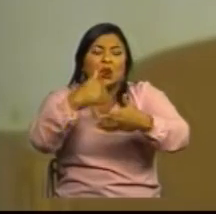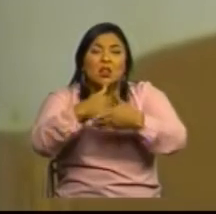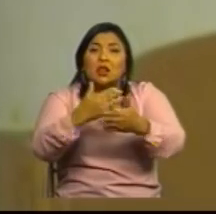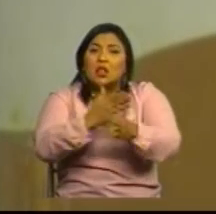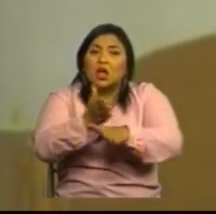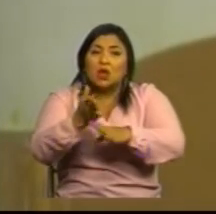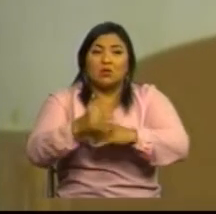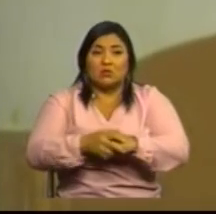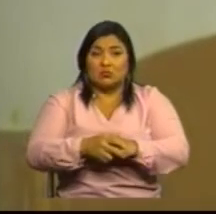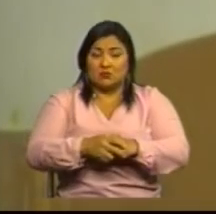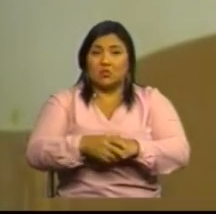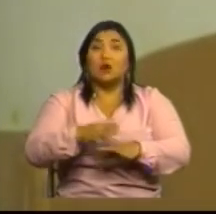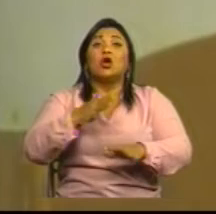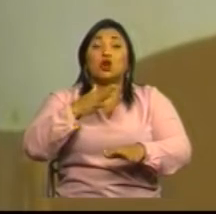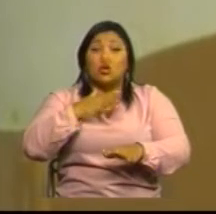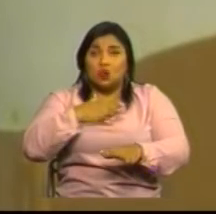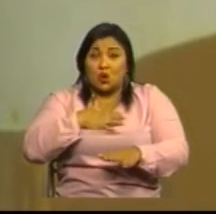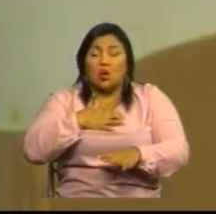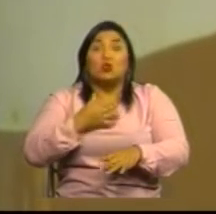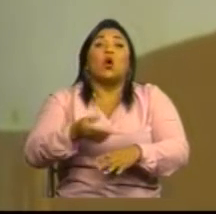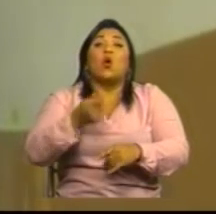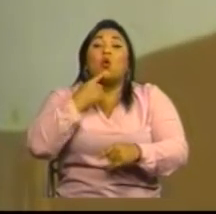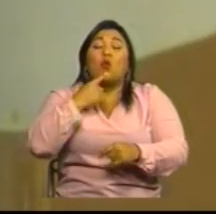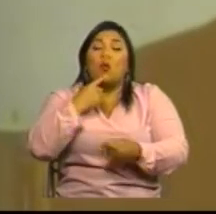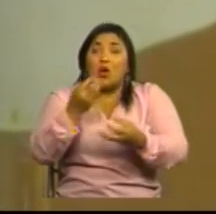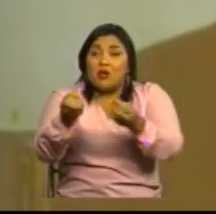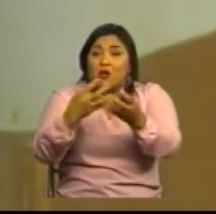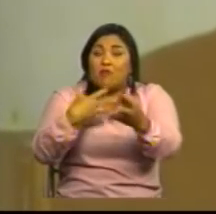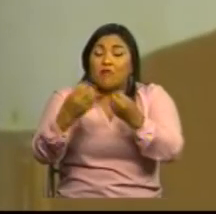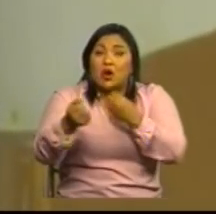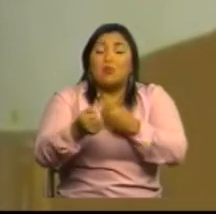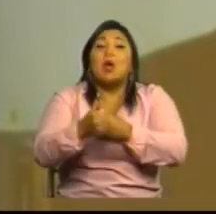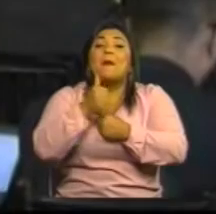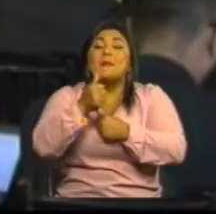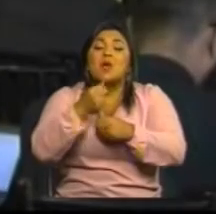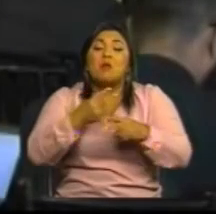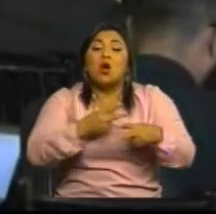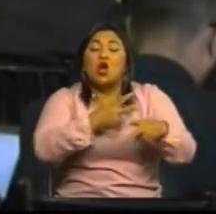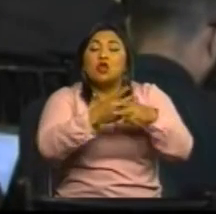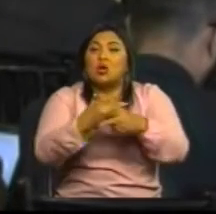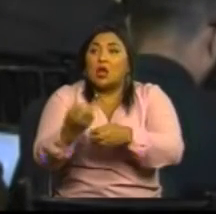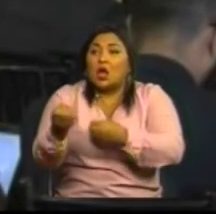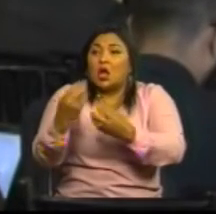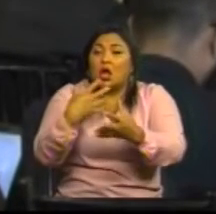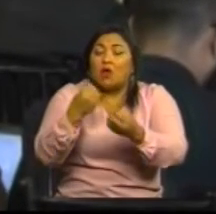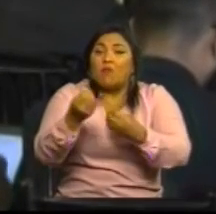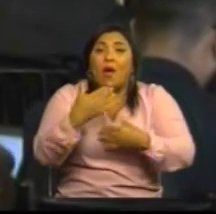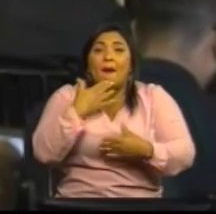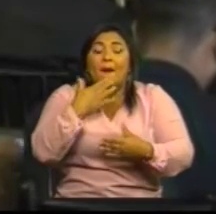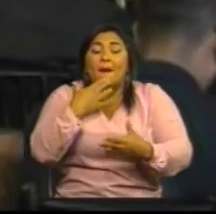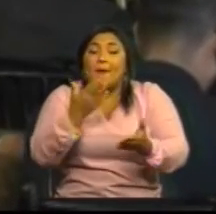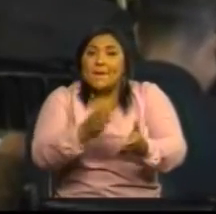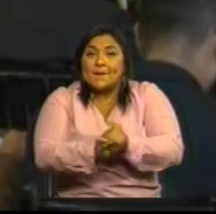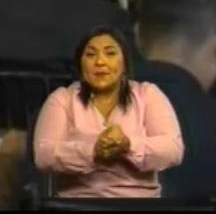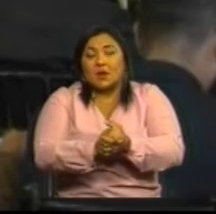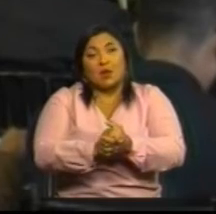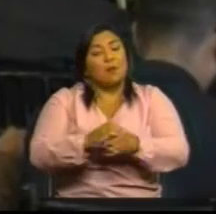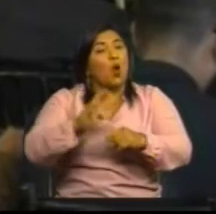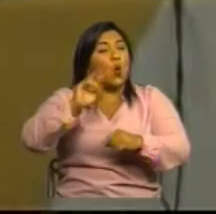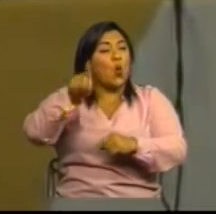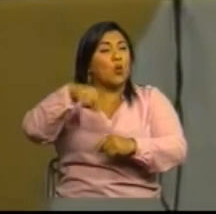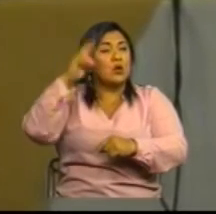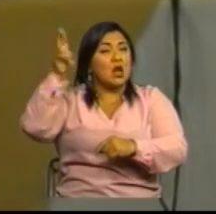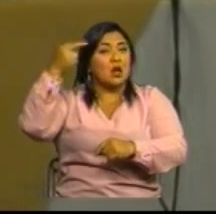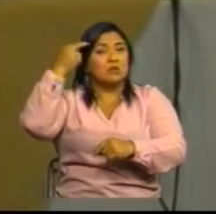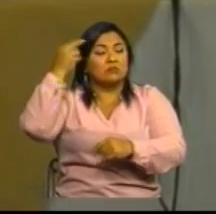Yo obtuve esta información a partir de funcionarios del propio Consejo de la Judicatura. Entre estas y otras razones, por confirmarse, se